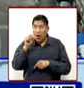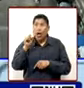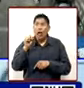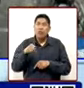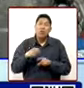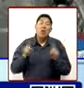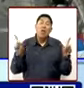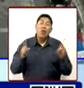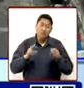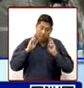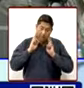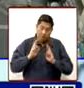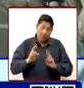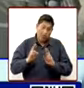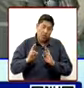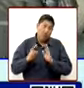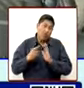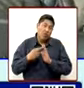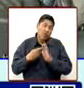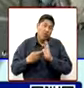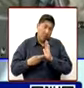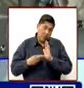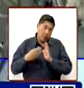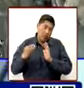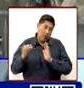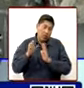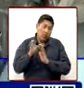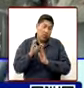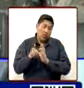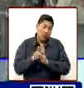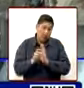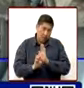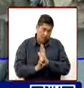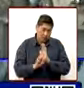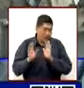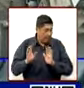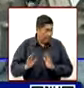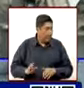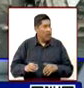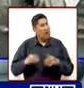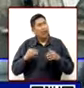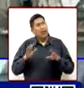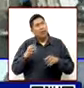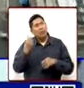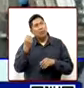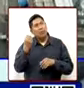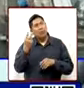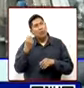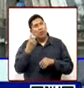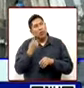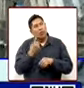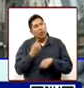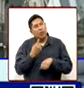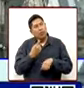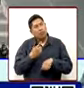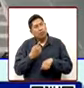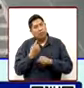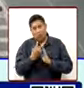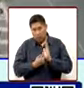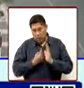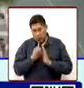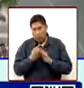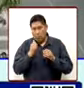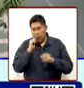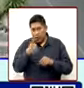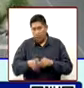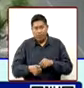norma, respetando la Constitución. Palabras del alcalde, justamente, ya a menos de un poco más de 12 horas de entablar este diálogo que